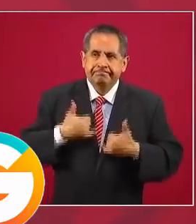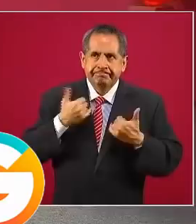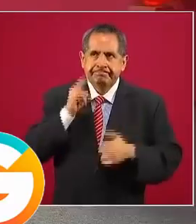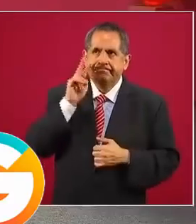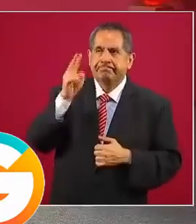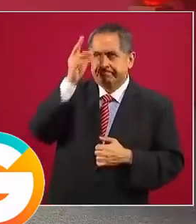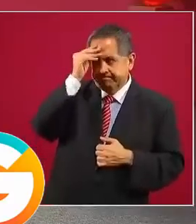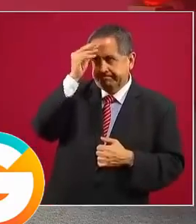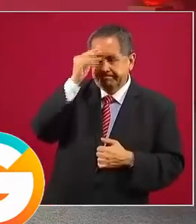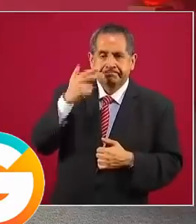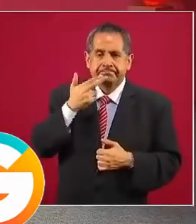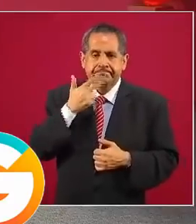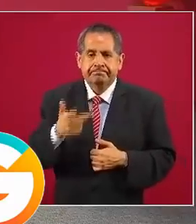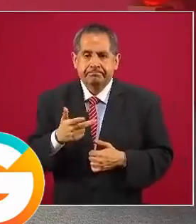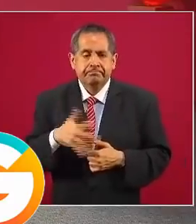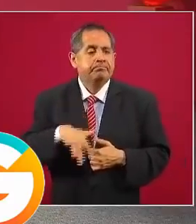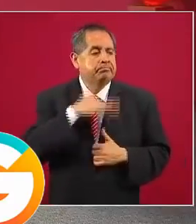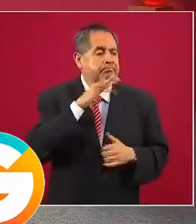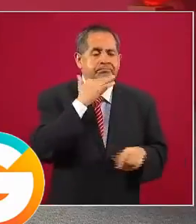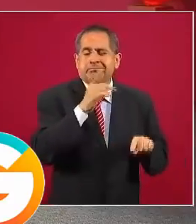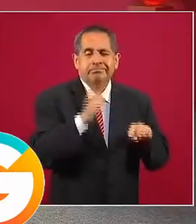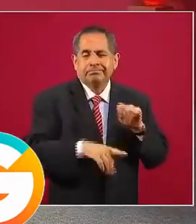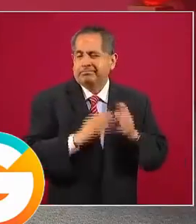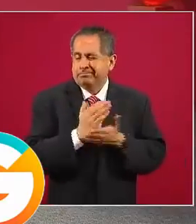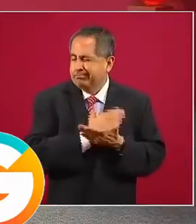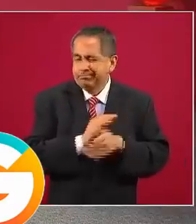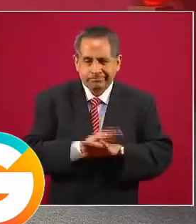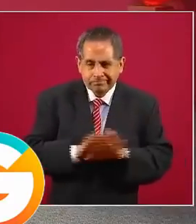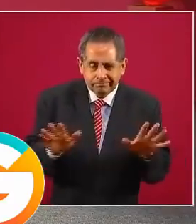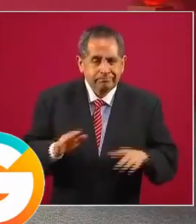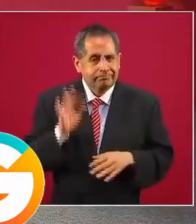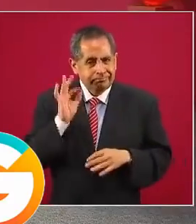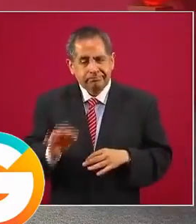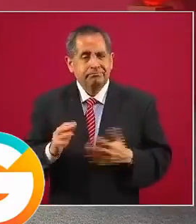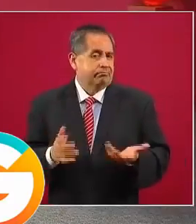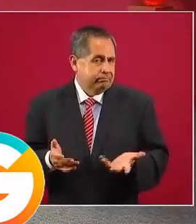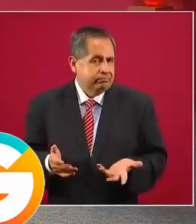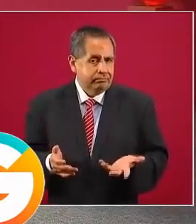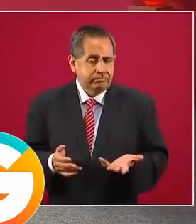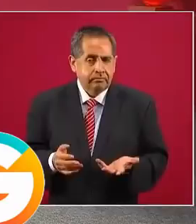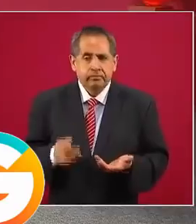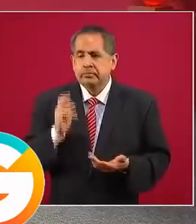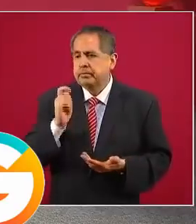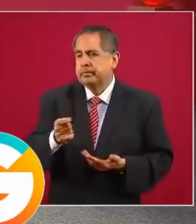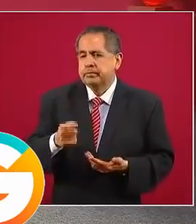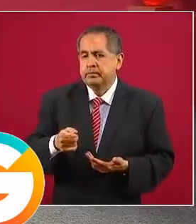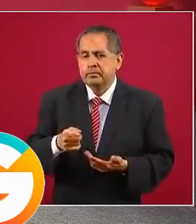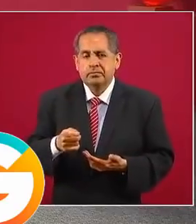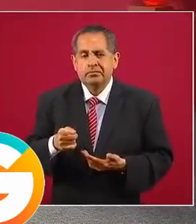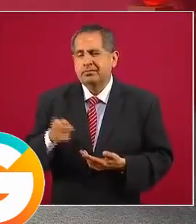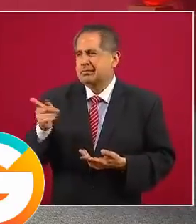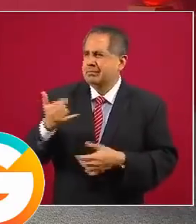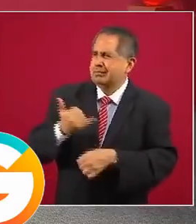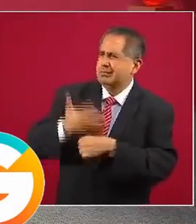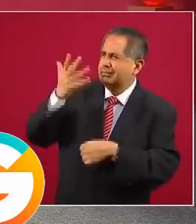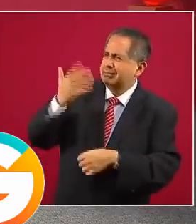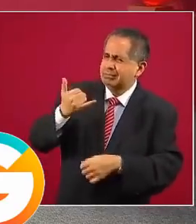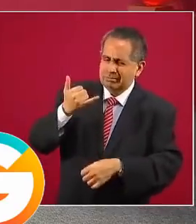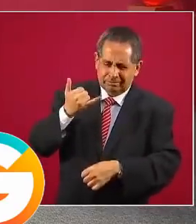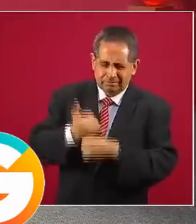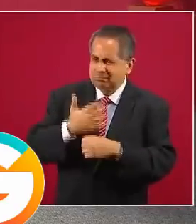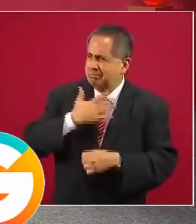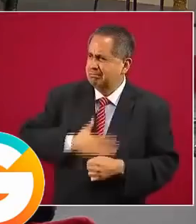entre menos corrupción, entre menos impunidad, más